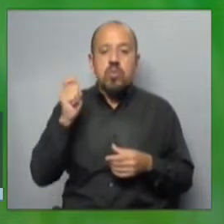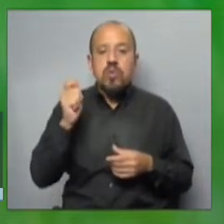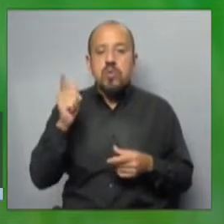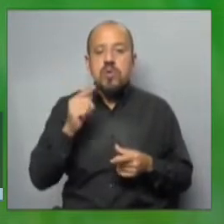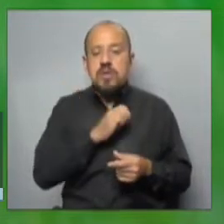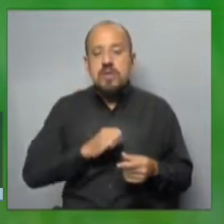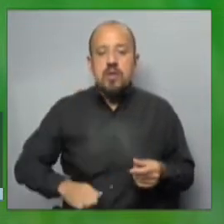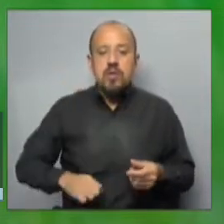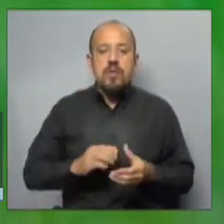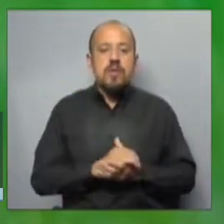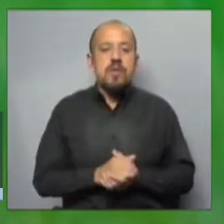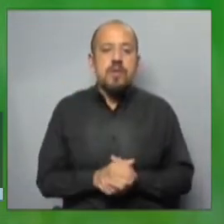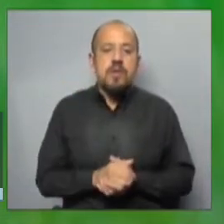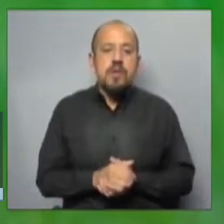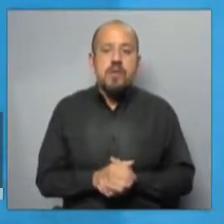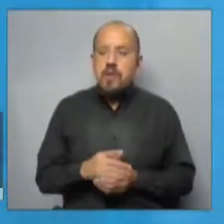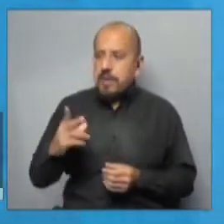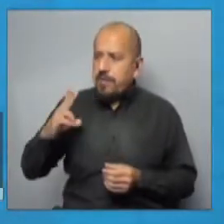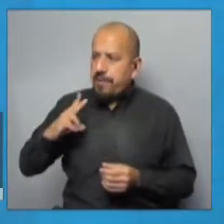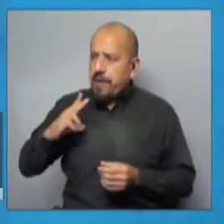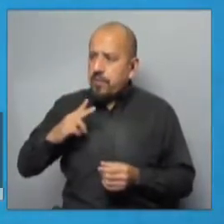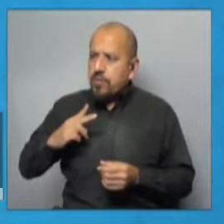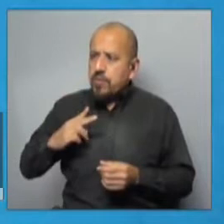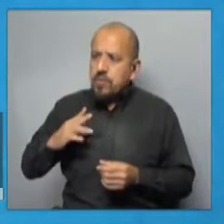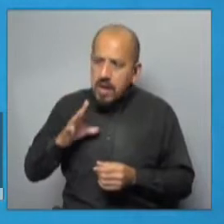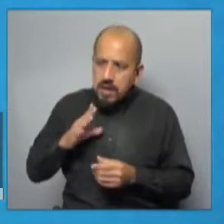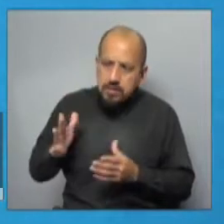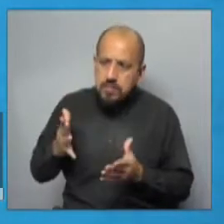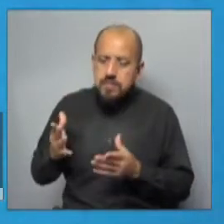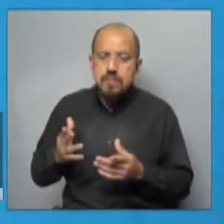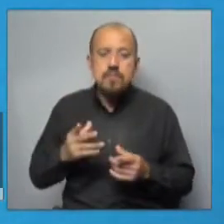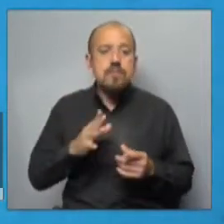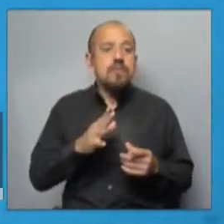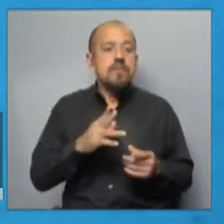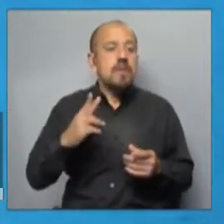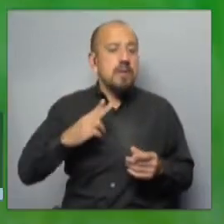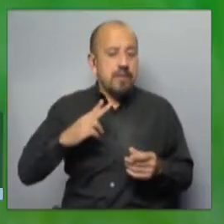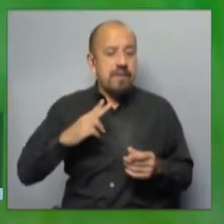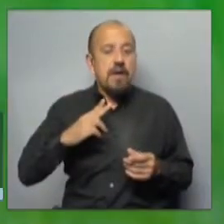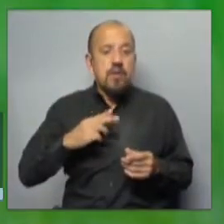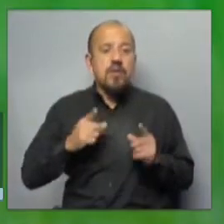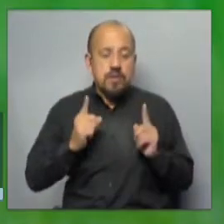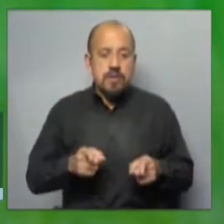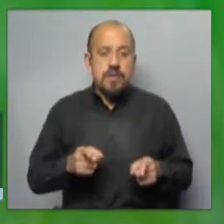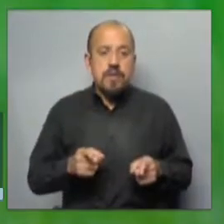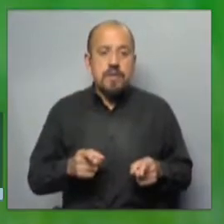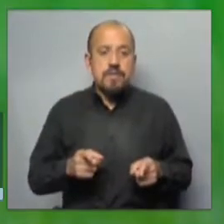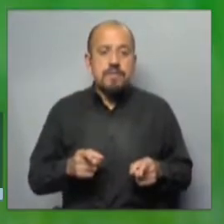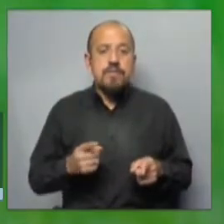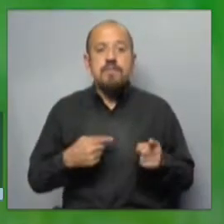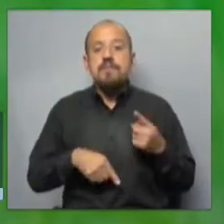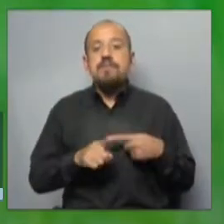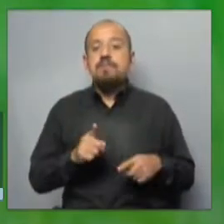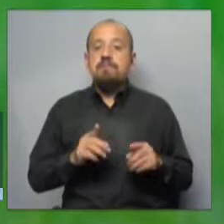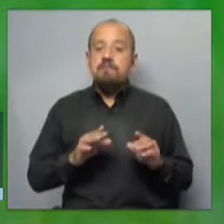estado y en el ámbito privado se da por el privado se da también se da pero